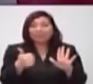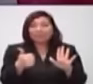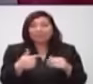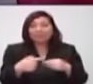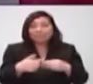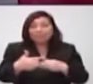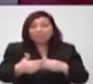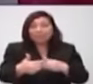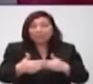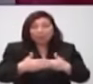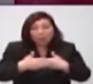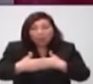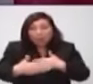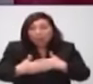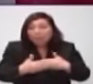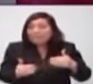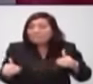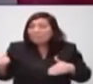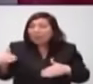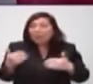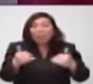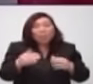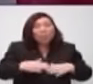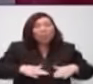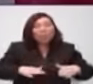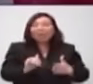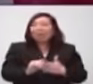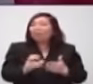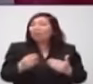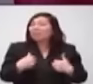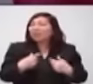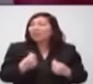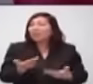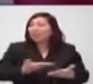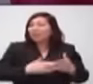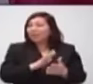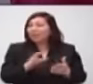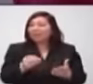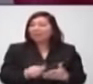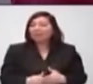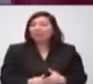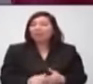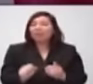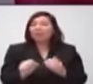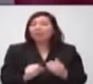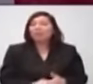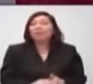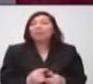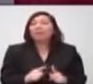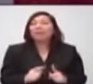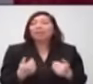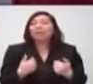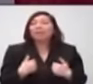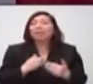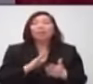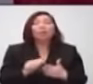6 metros de playa, de zonas de recreación, para gente que no tiene dinero en comprarse una casita bonita en el sur, sino que merece y